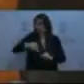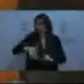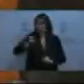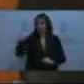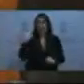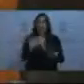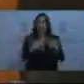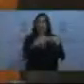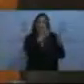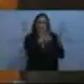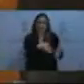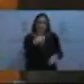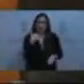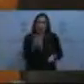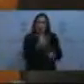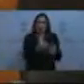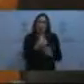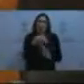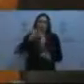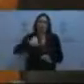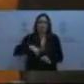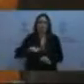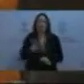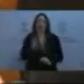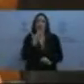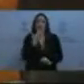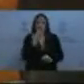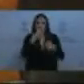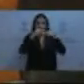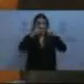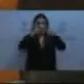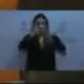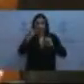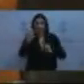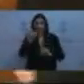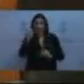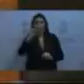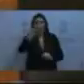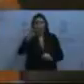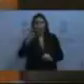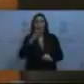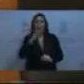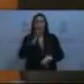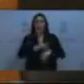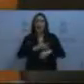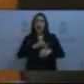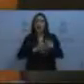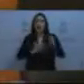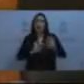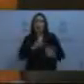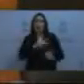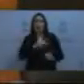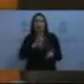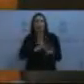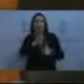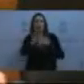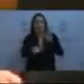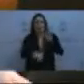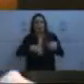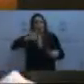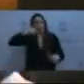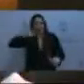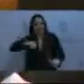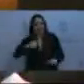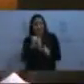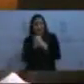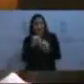usted conoce que ya está resuelto. Por ejemplo, el Hospital de Jarrio ya dispone de un nuevo cardiólogo después de varias convocatorias, cuyo trabajo se